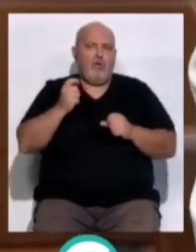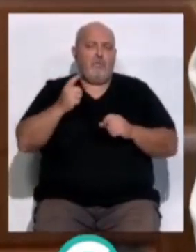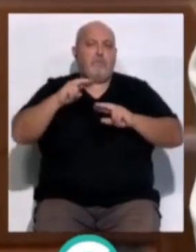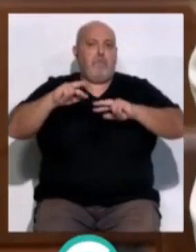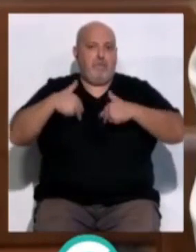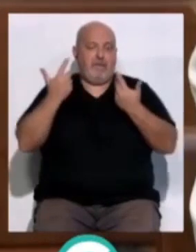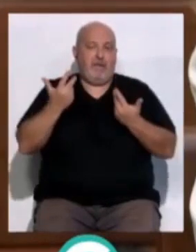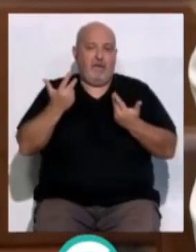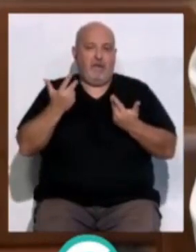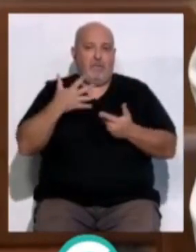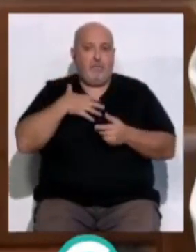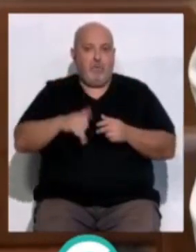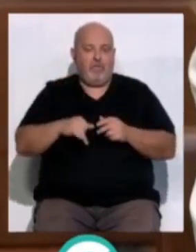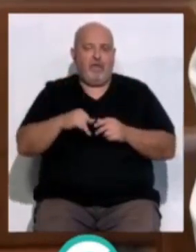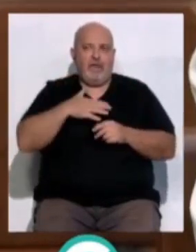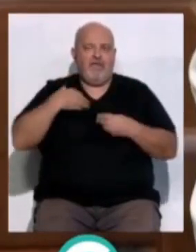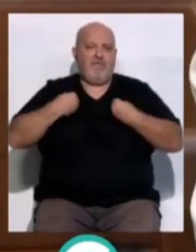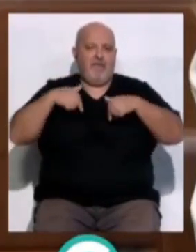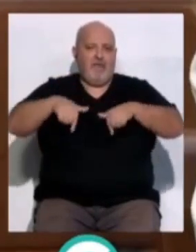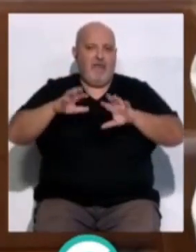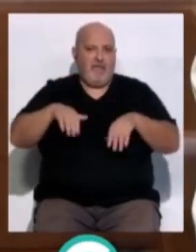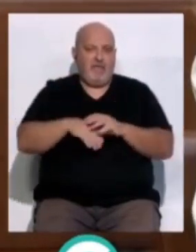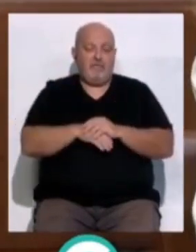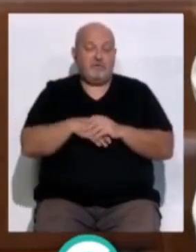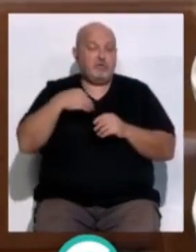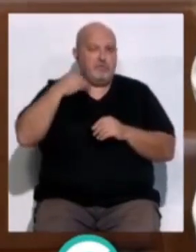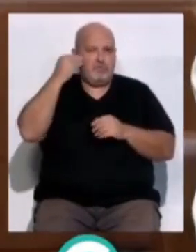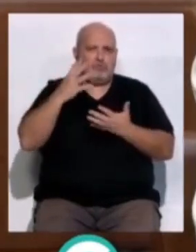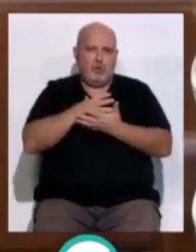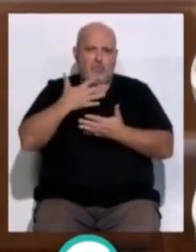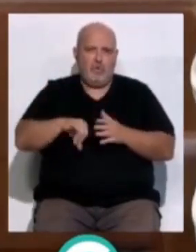les permiten tener esa renta y quieren vivir en la ciudad de Cádiz. Yo creo que cabe todo.